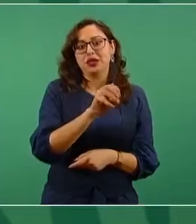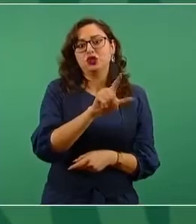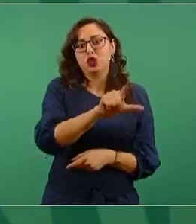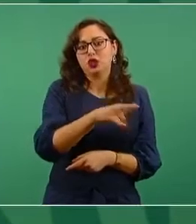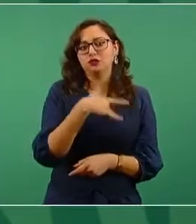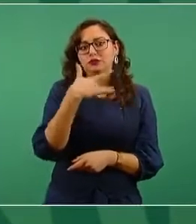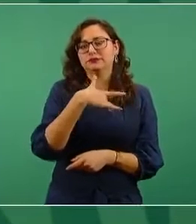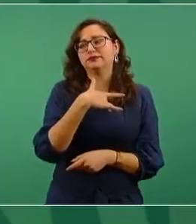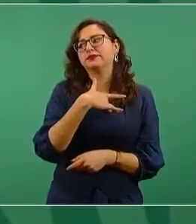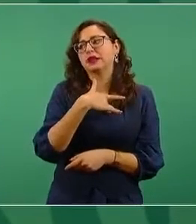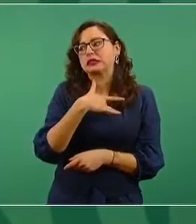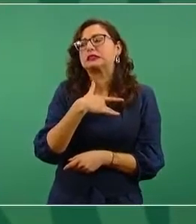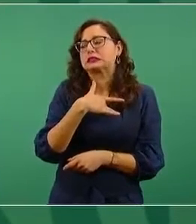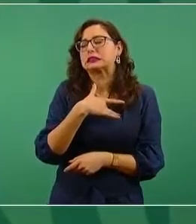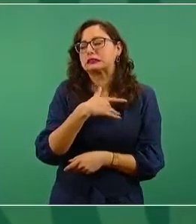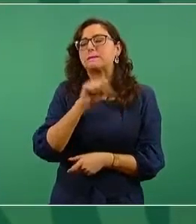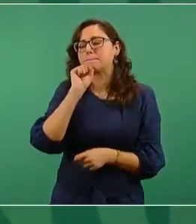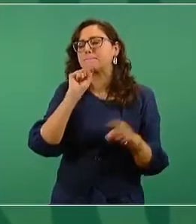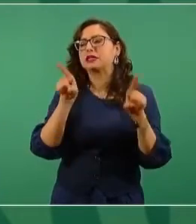reparar el daño a México